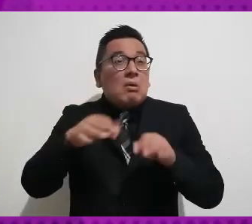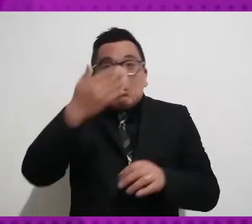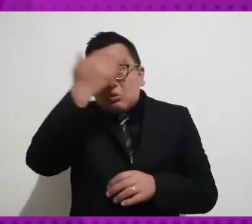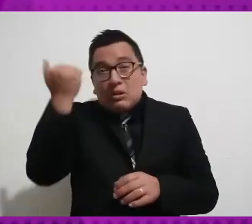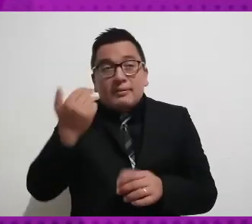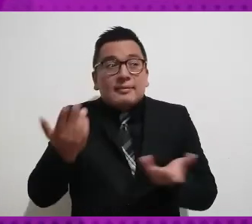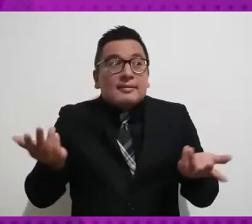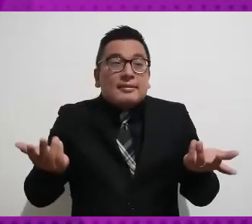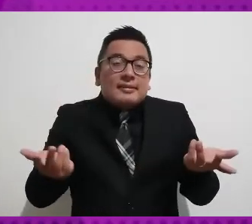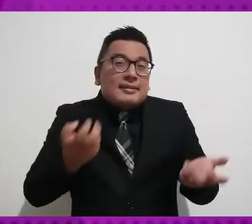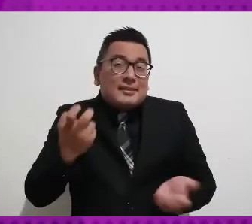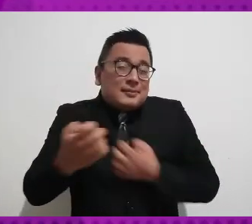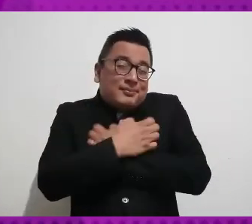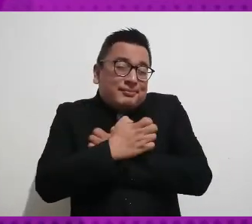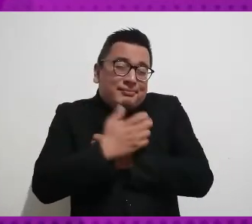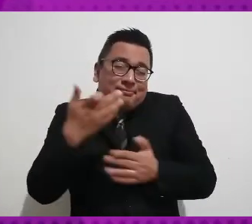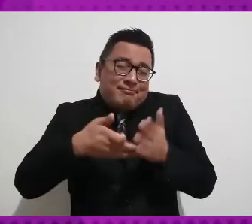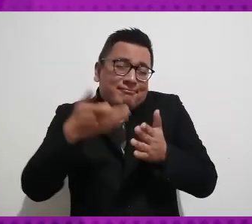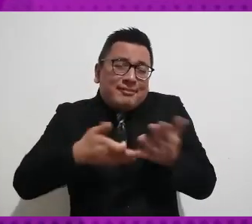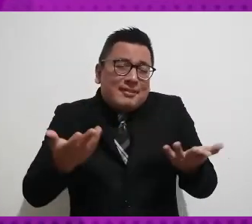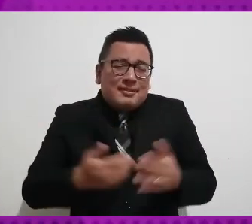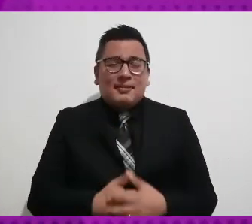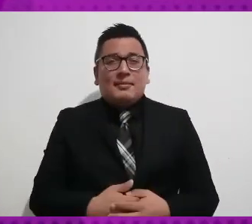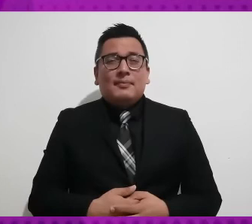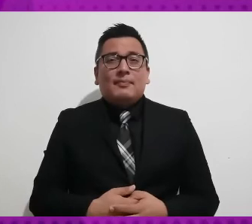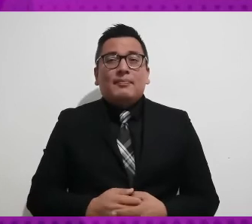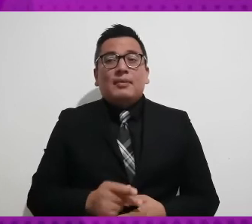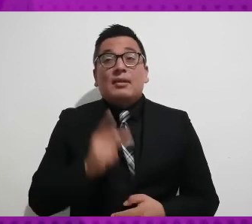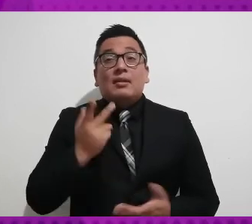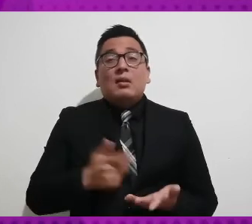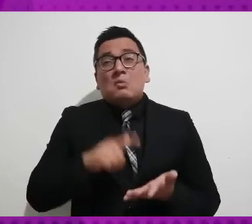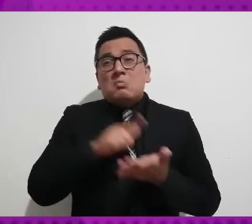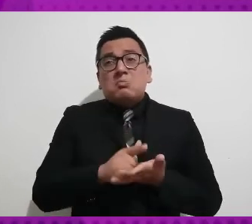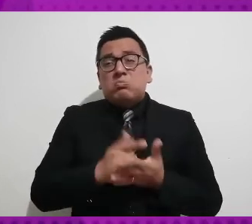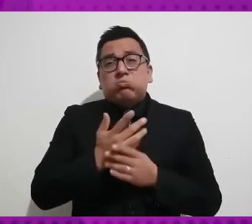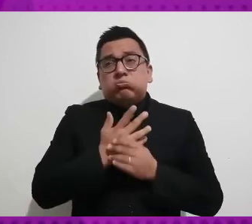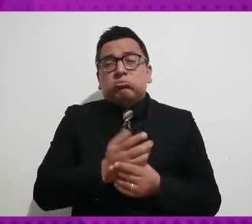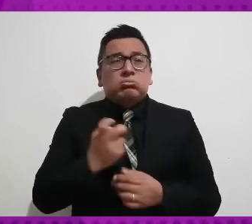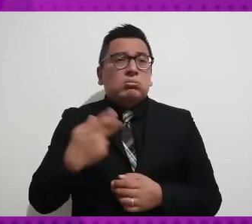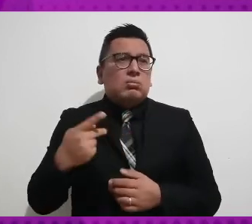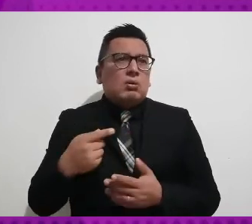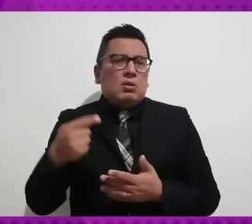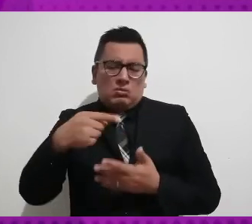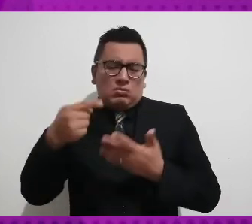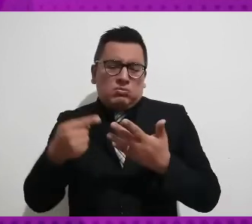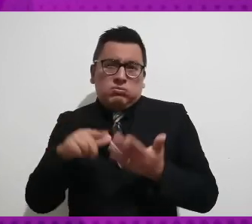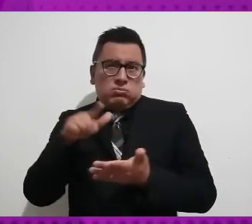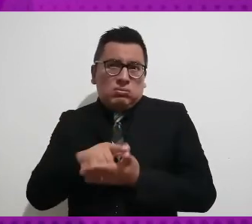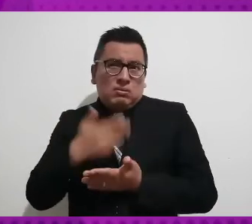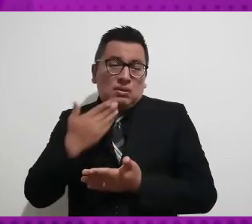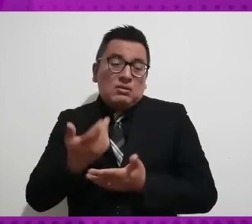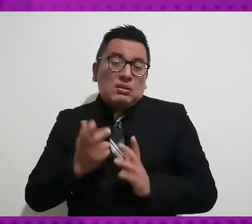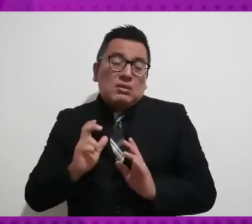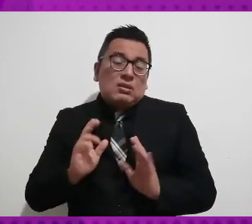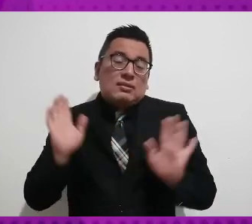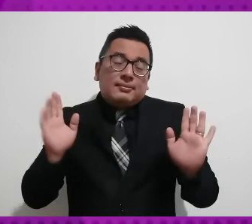una prohibición expresa en la norma y entonces cualquiera se puede postular siempre que cumpla los requisitos mínimos que establece la Constitución, lo cual a mí no me parece necesariamente